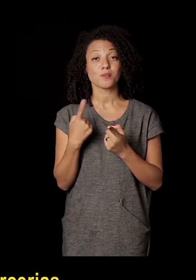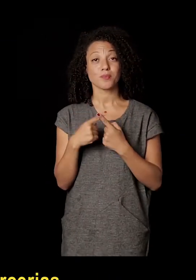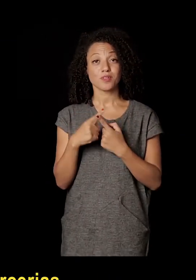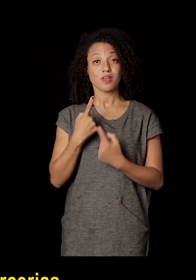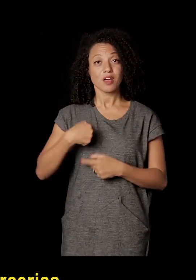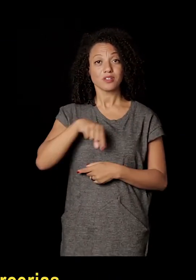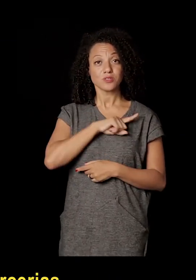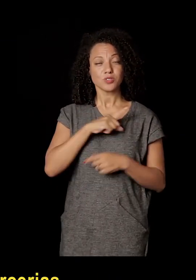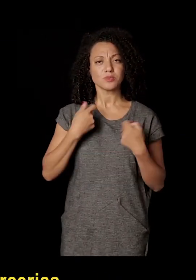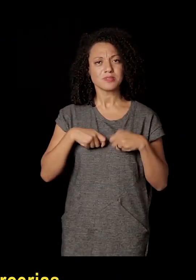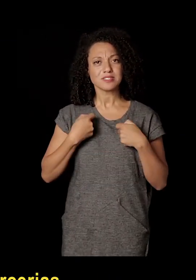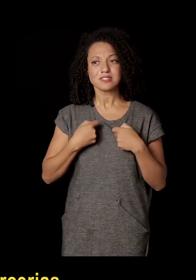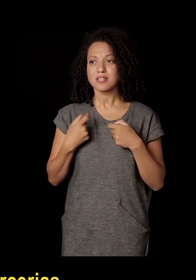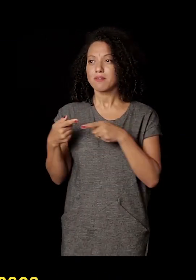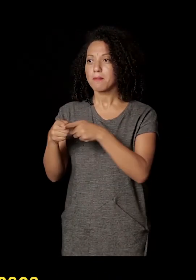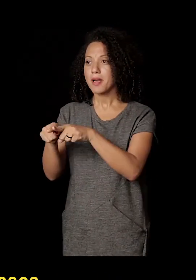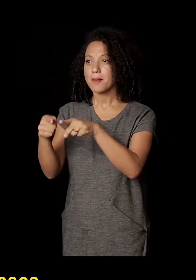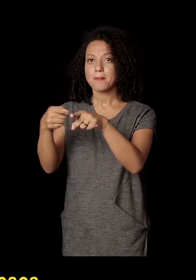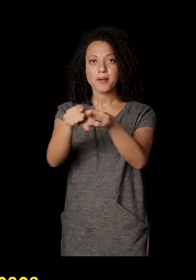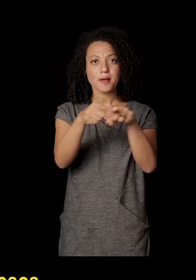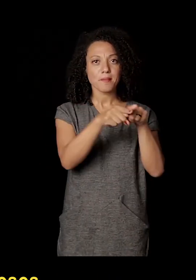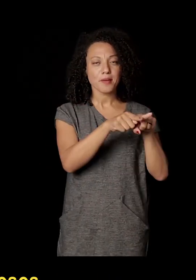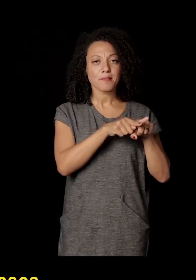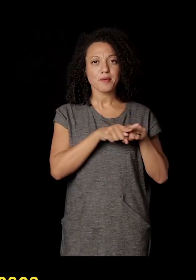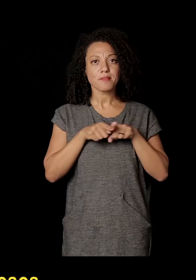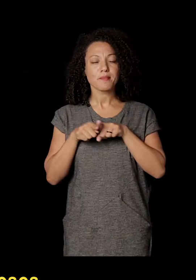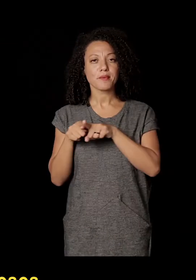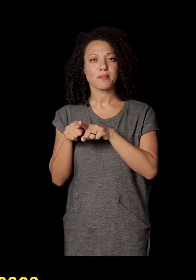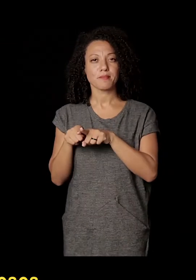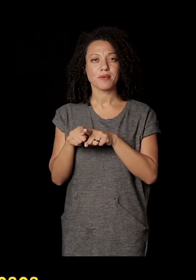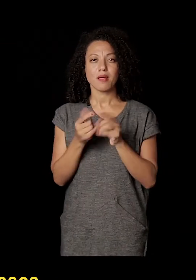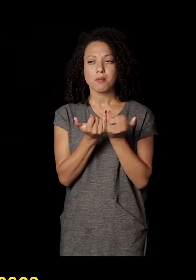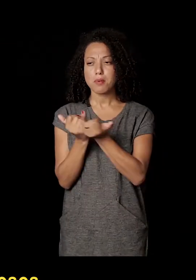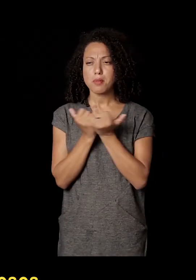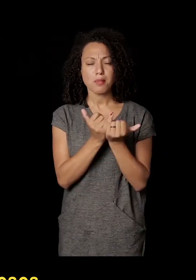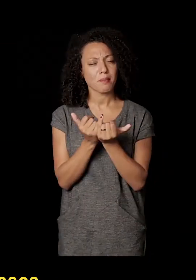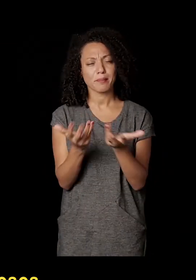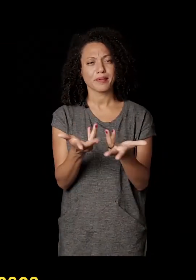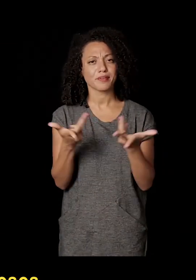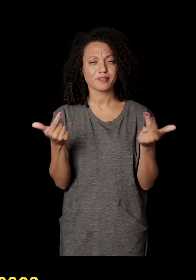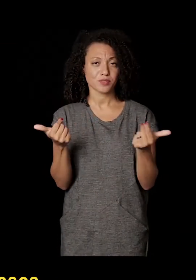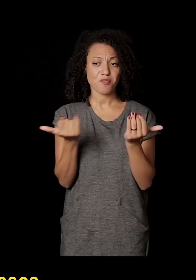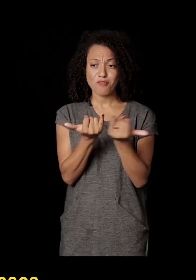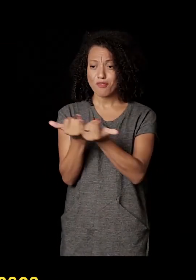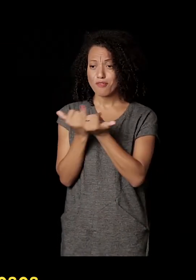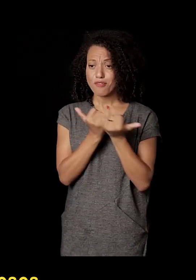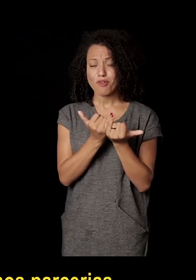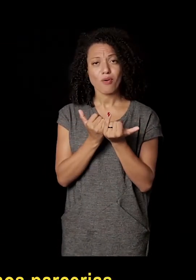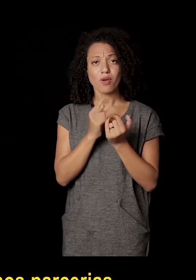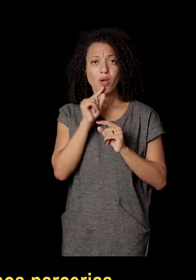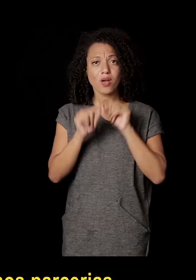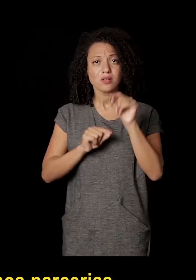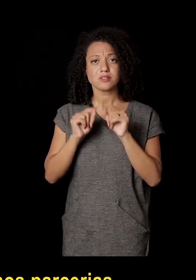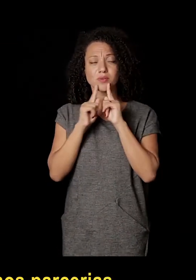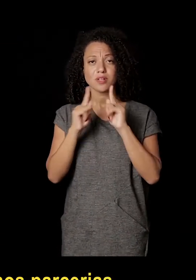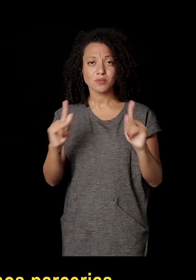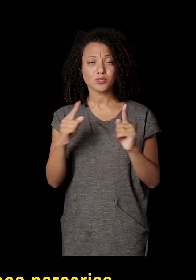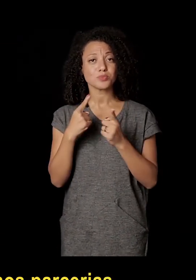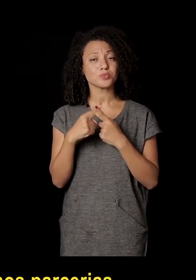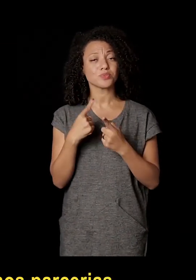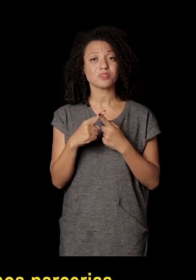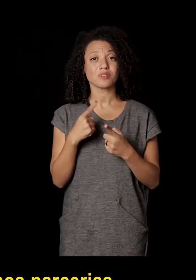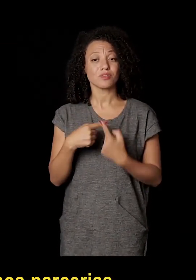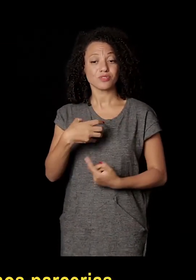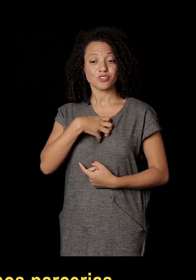necesitábamos crear alianzas. Los chismes son maravillosos, los chismes son la razón de ser del lenguaje, porque son la manera en